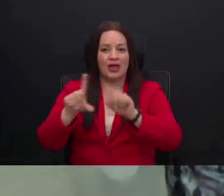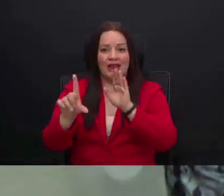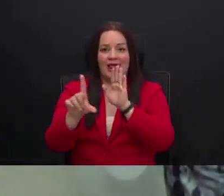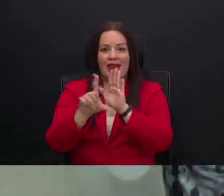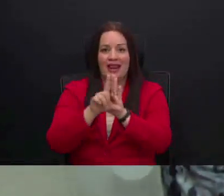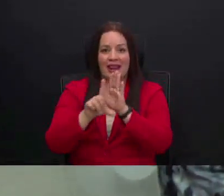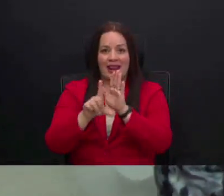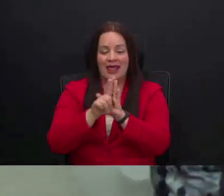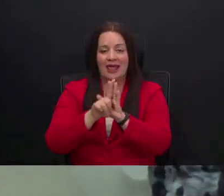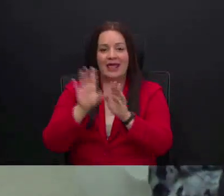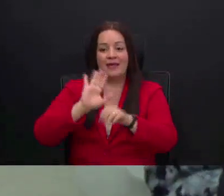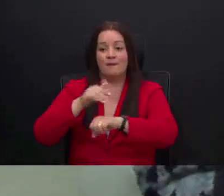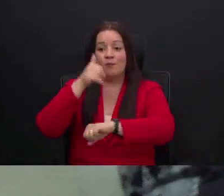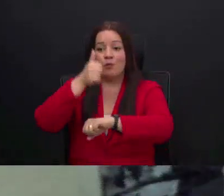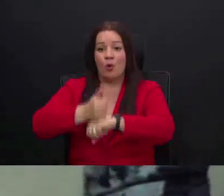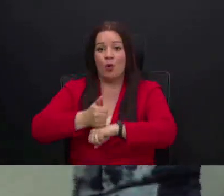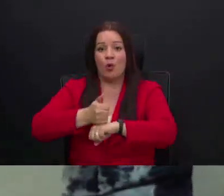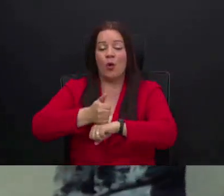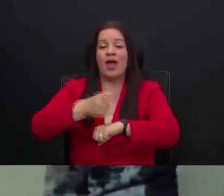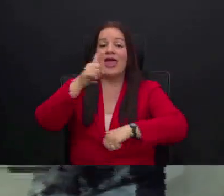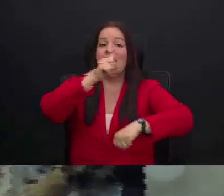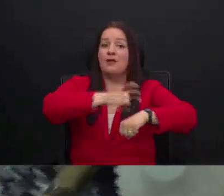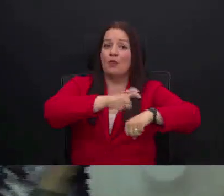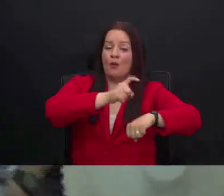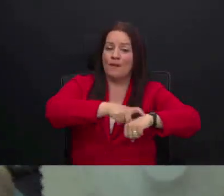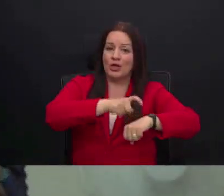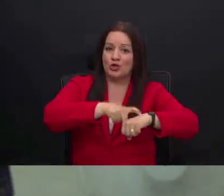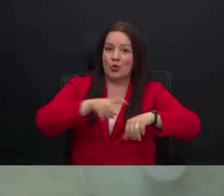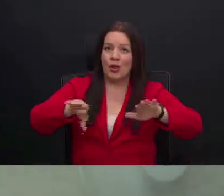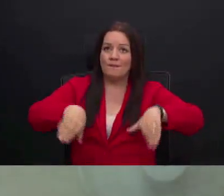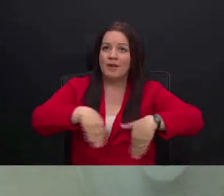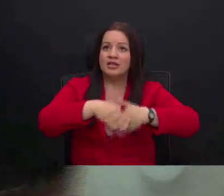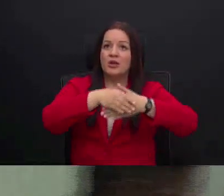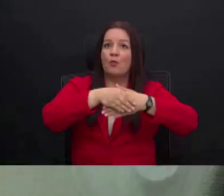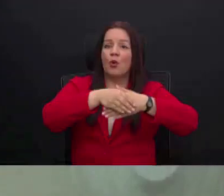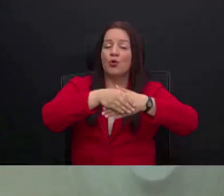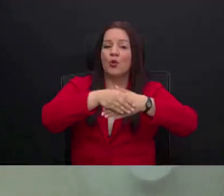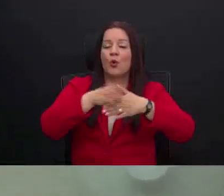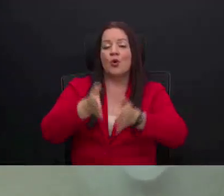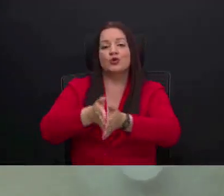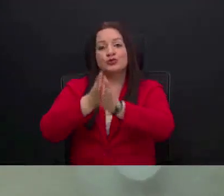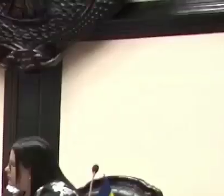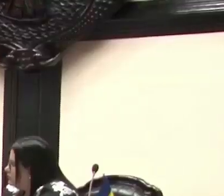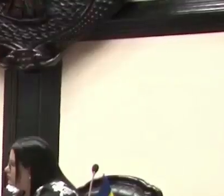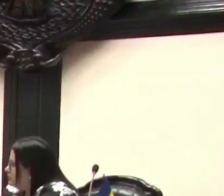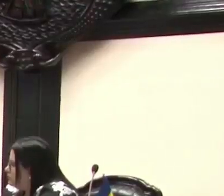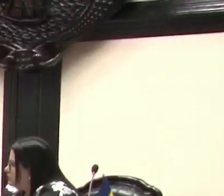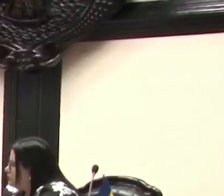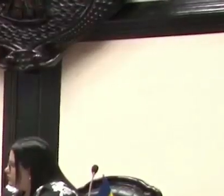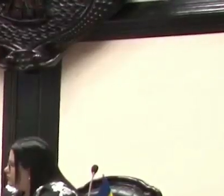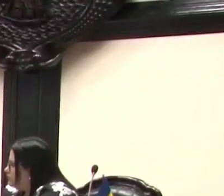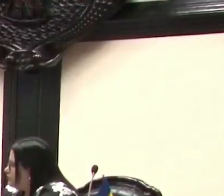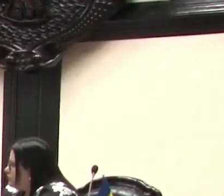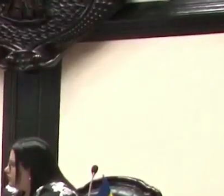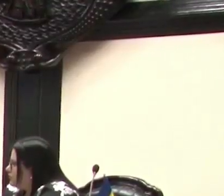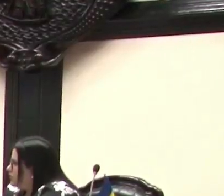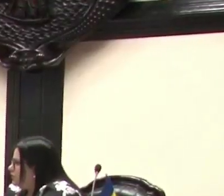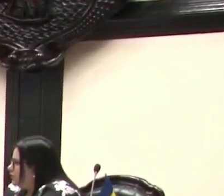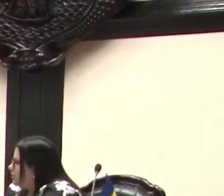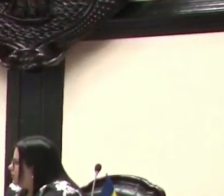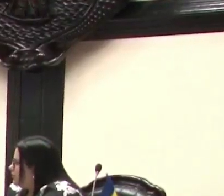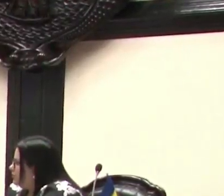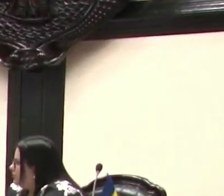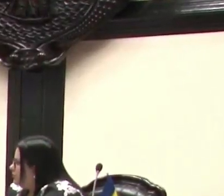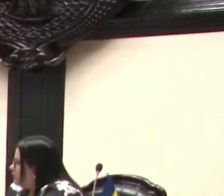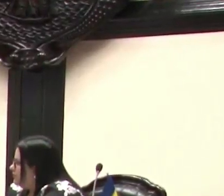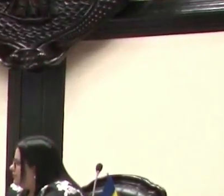entre el momento del matrimonio y la solicitud de divorcio. Las tres iniciativas pasan